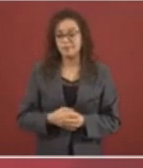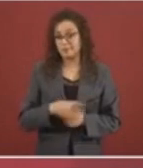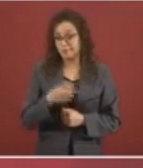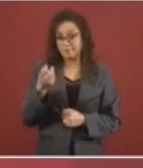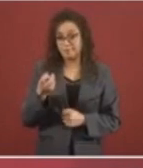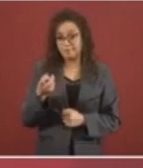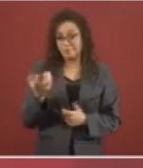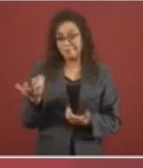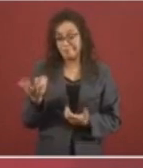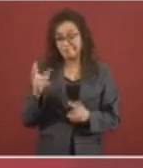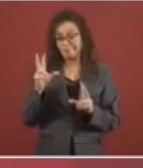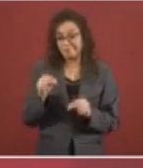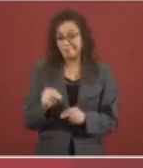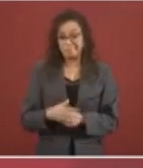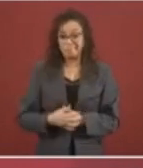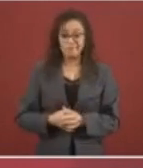no